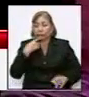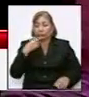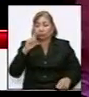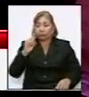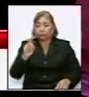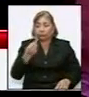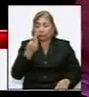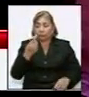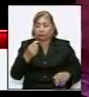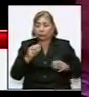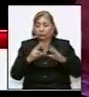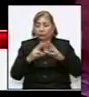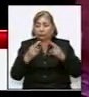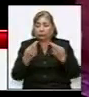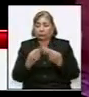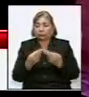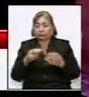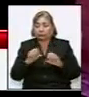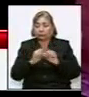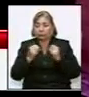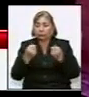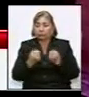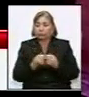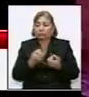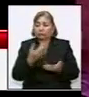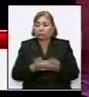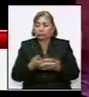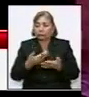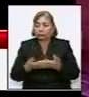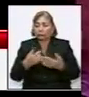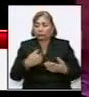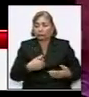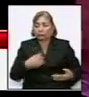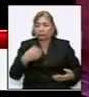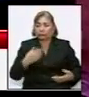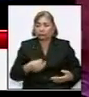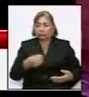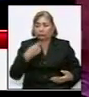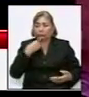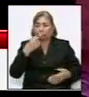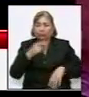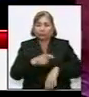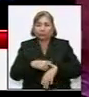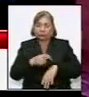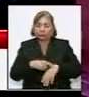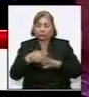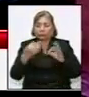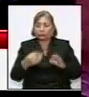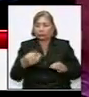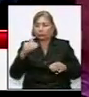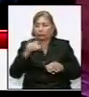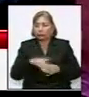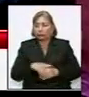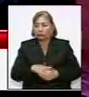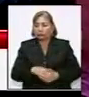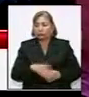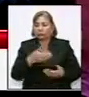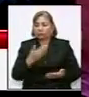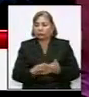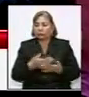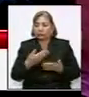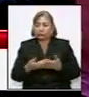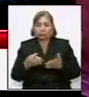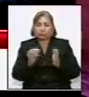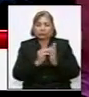primera sesión no yo creo que hay momentos del poder no ir al gordo y en todo caso con